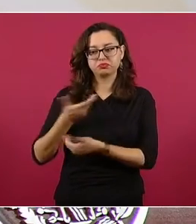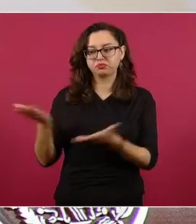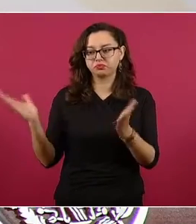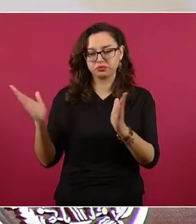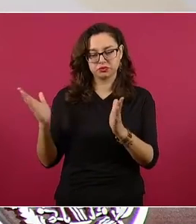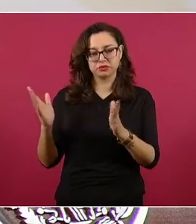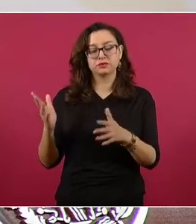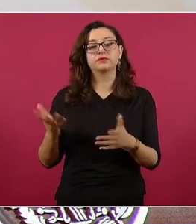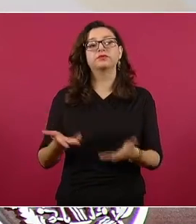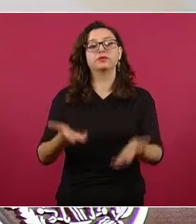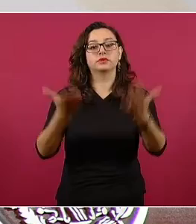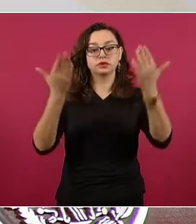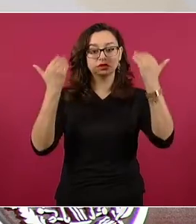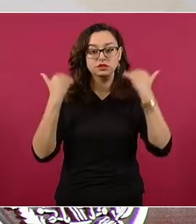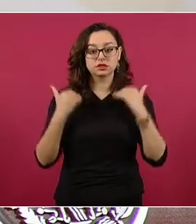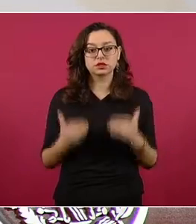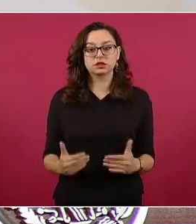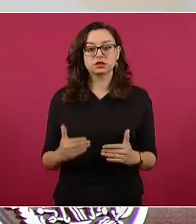y seguimos